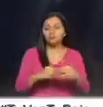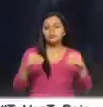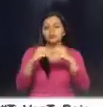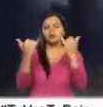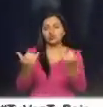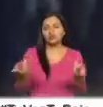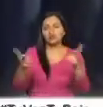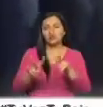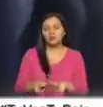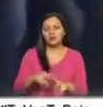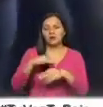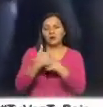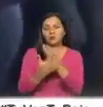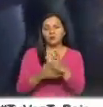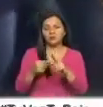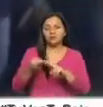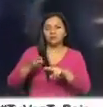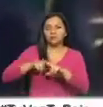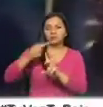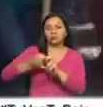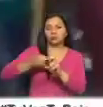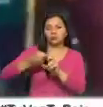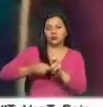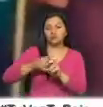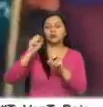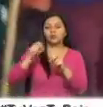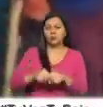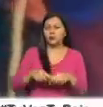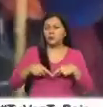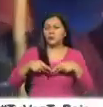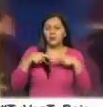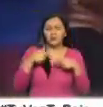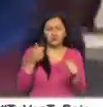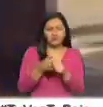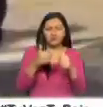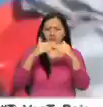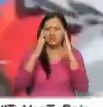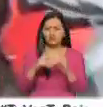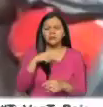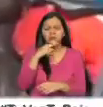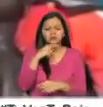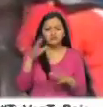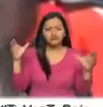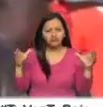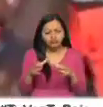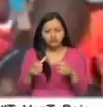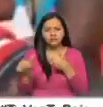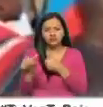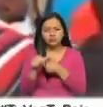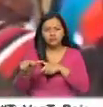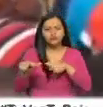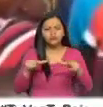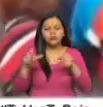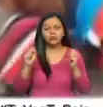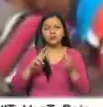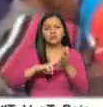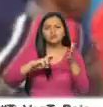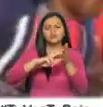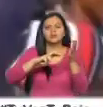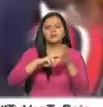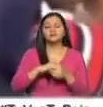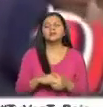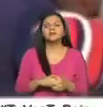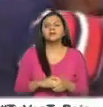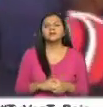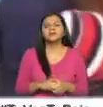vida para los vivos, que intentan sobrevivir en infraviviendas situadas a poca distancia de este lugar en el Cinturón del Platino,